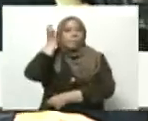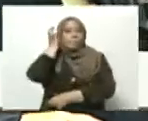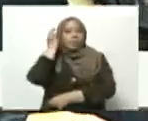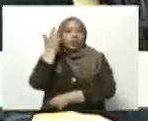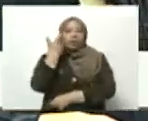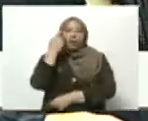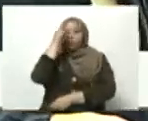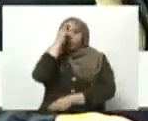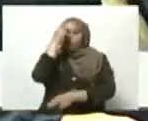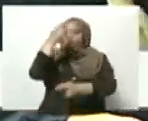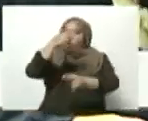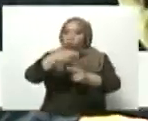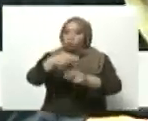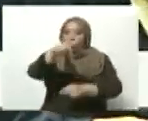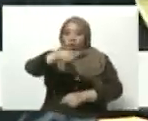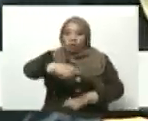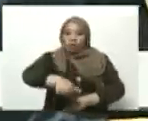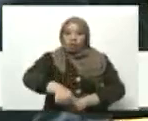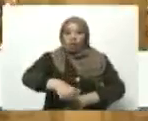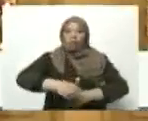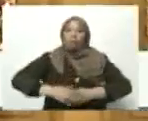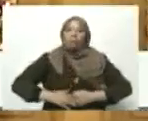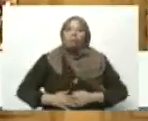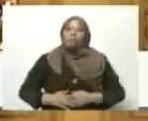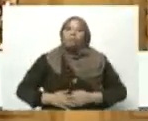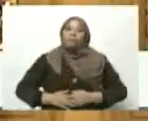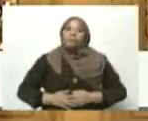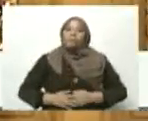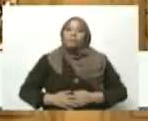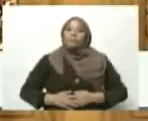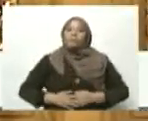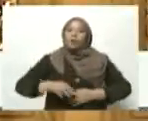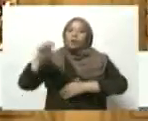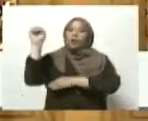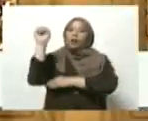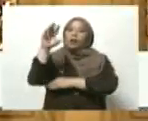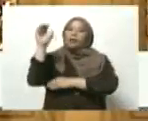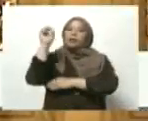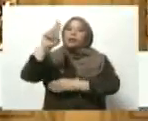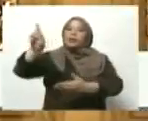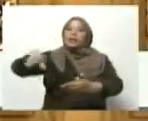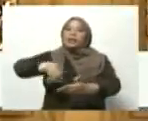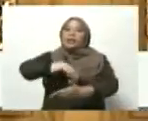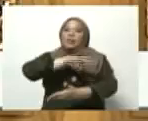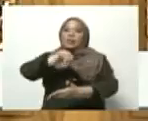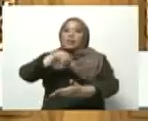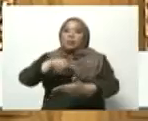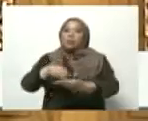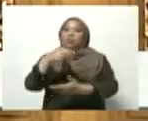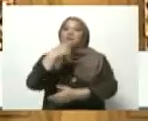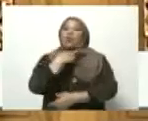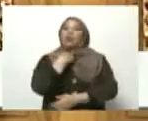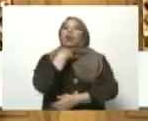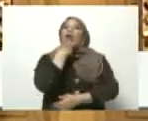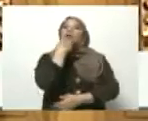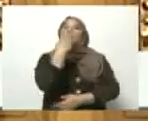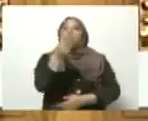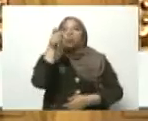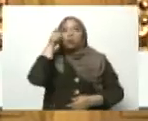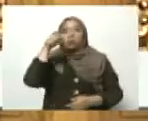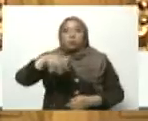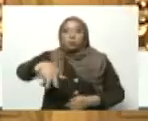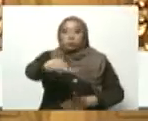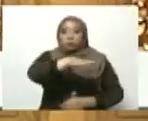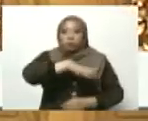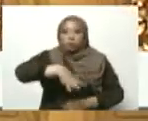mí estar hoy aquí presente en la Asamblea Nacional, la voz del pueblo, la representación del pueblo.